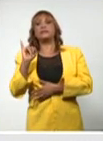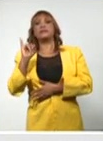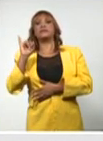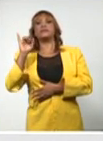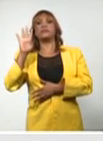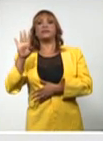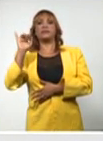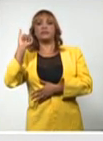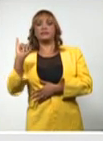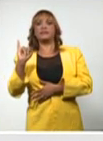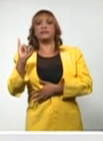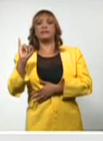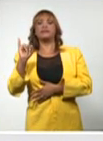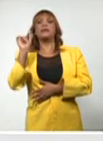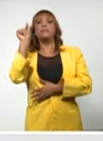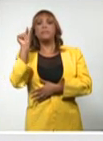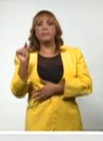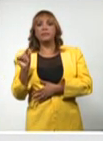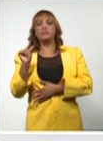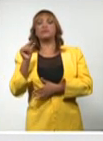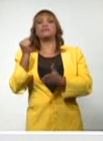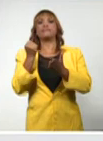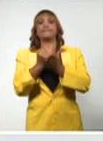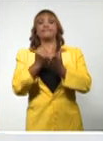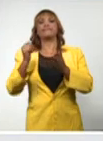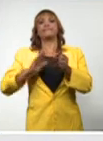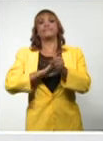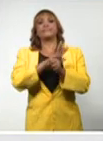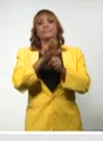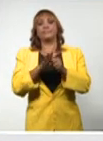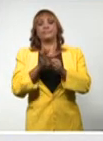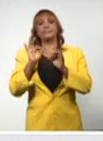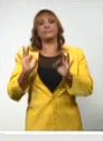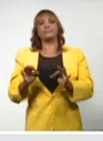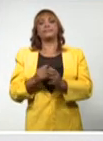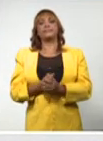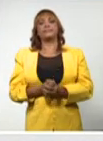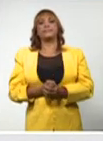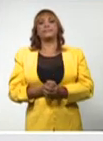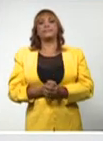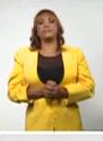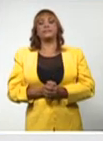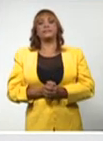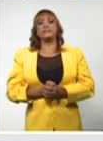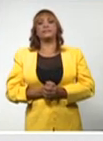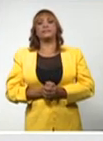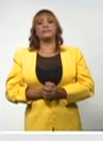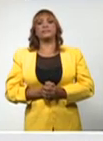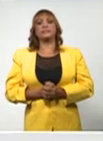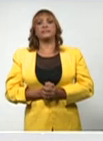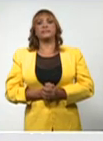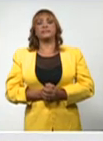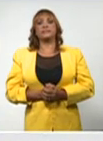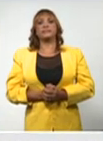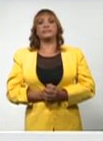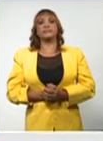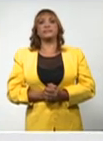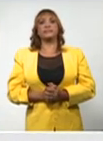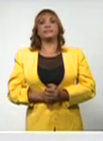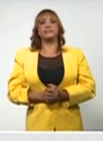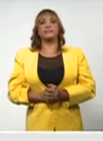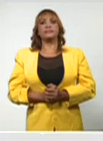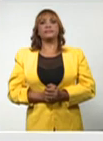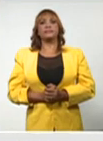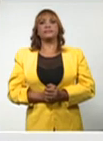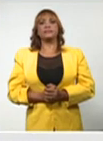2.646 personas con el virus SARS-CoV-2 y la COVID-19 en nuestro país. Como